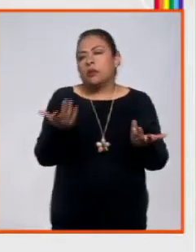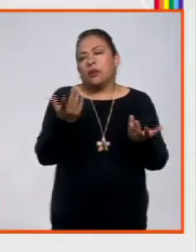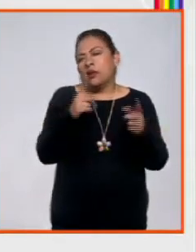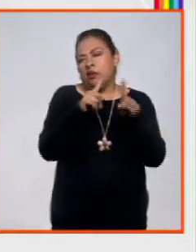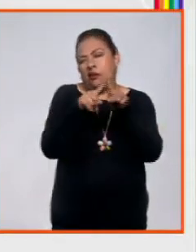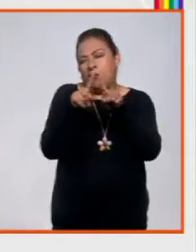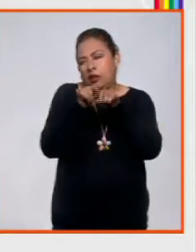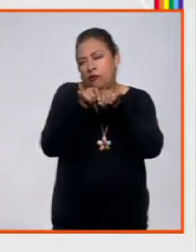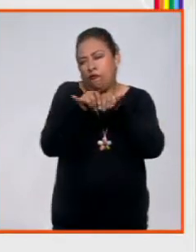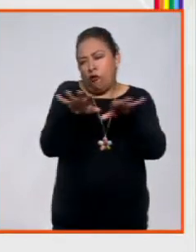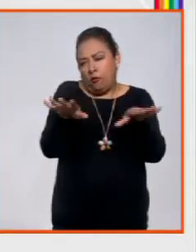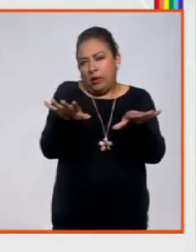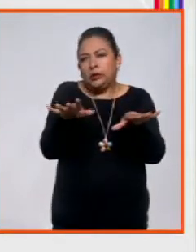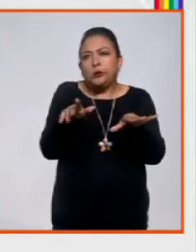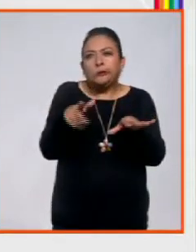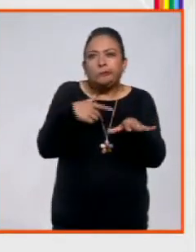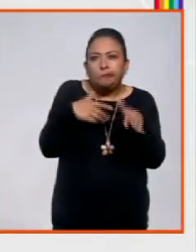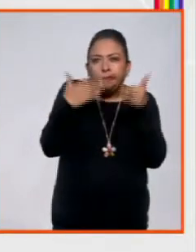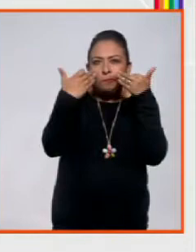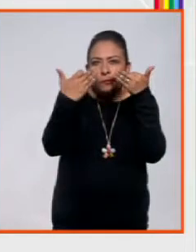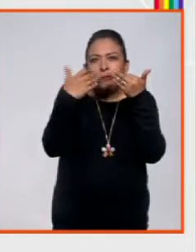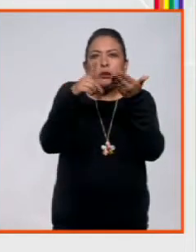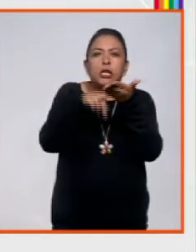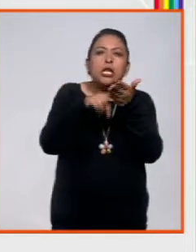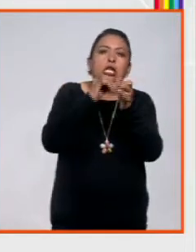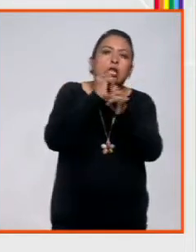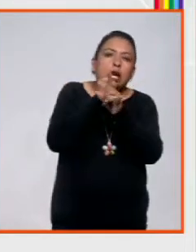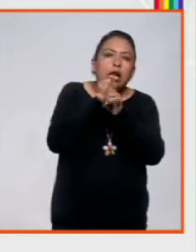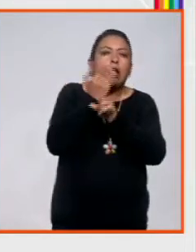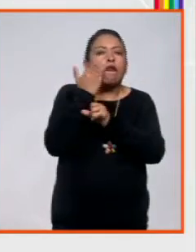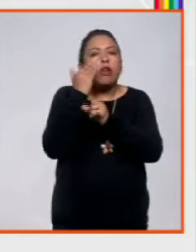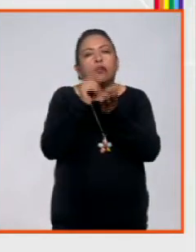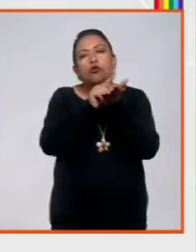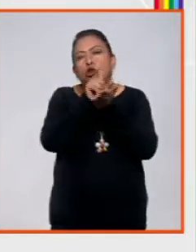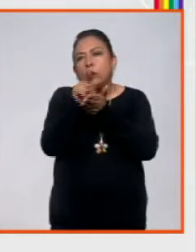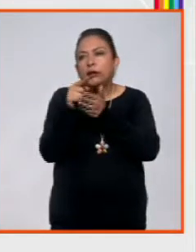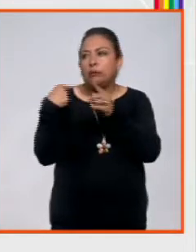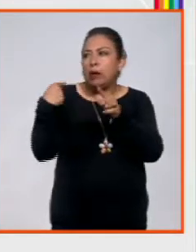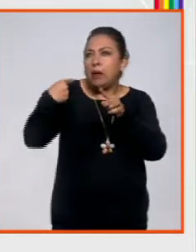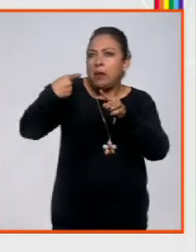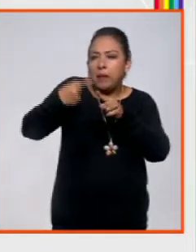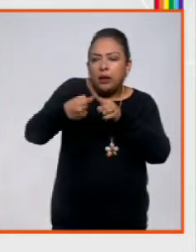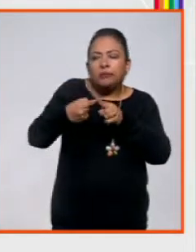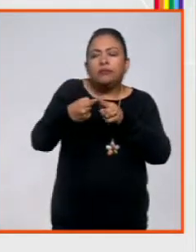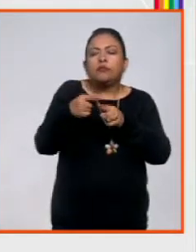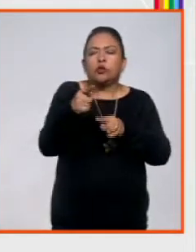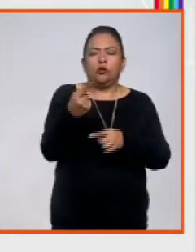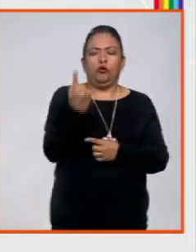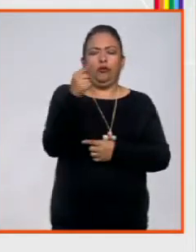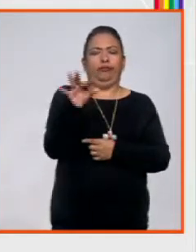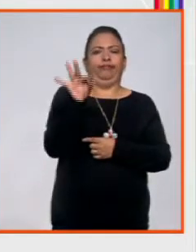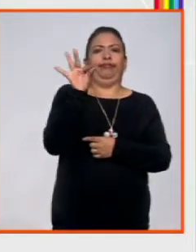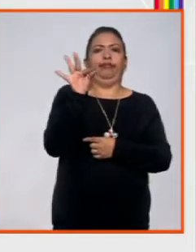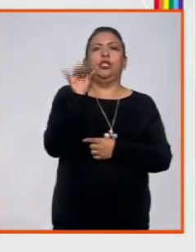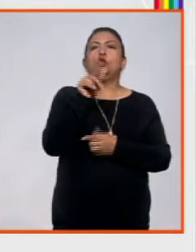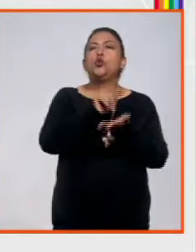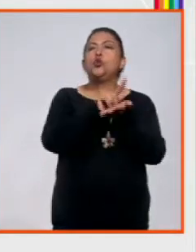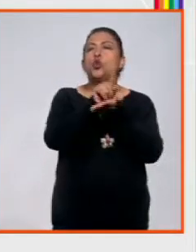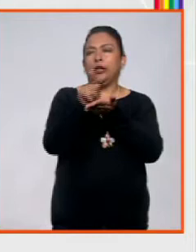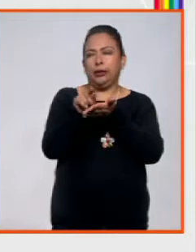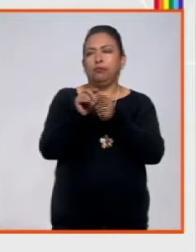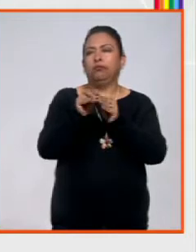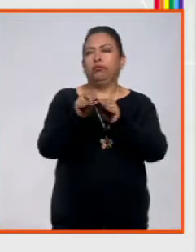cosas que hemos visto en redes sociales en estos días me llamó la atención un tuit